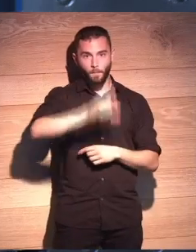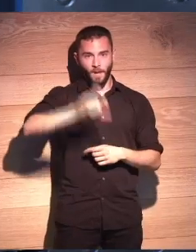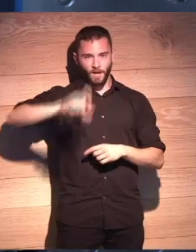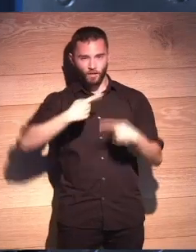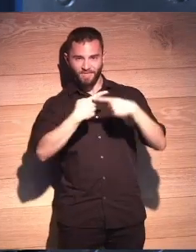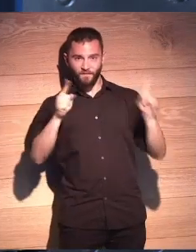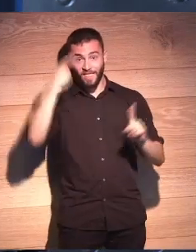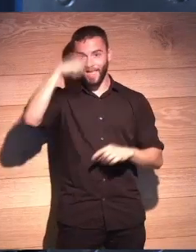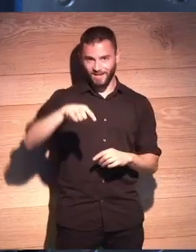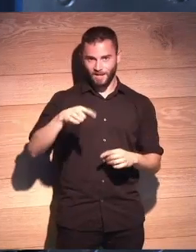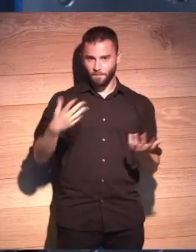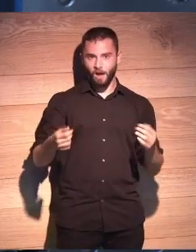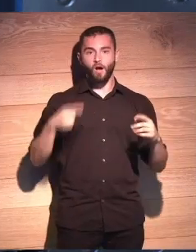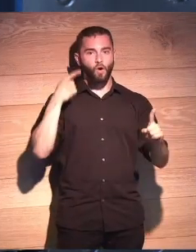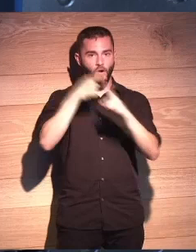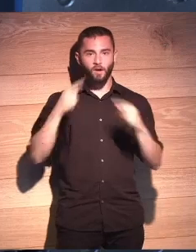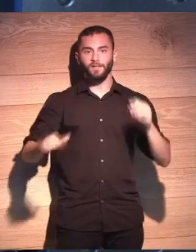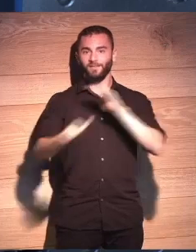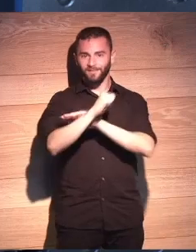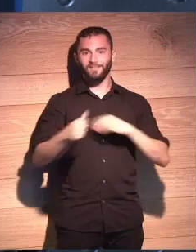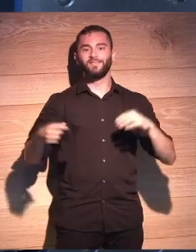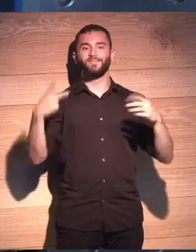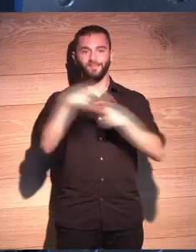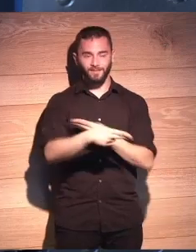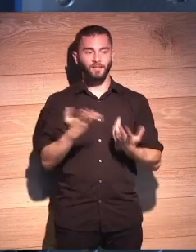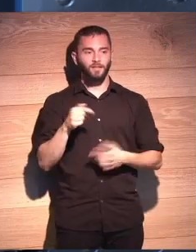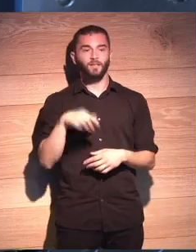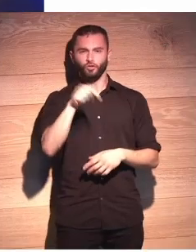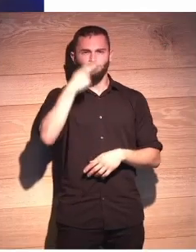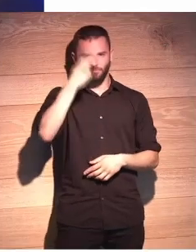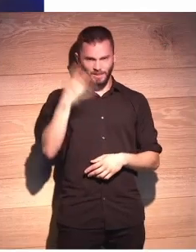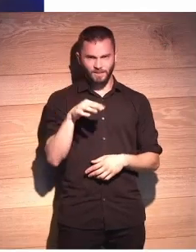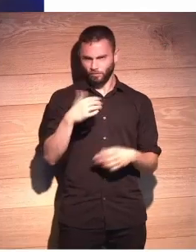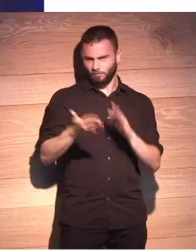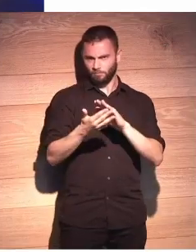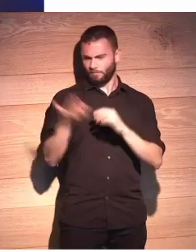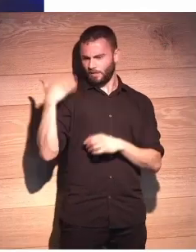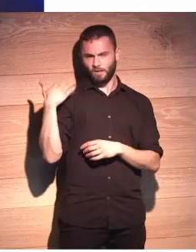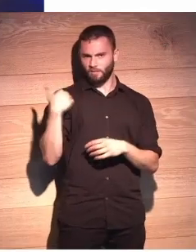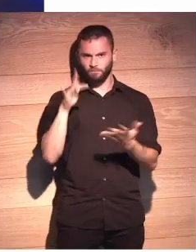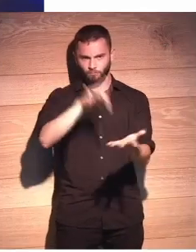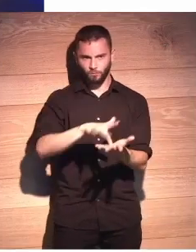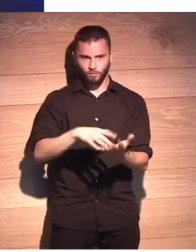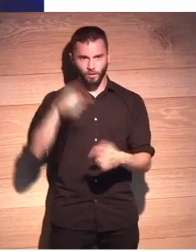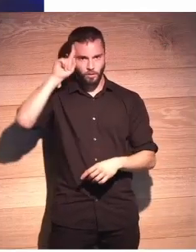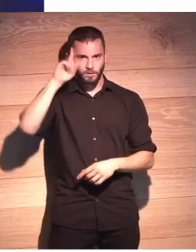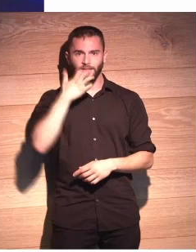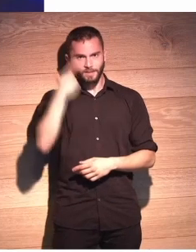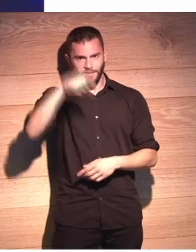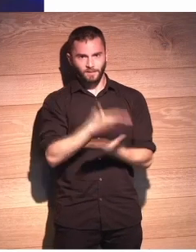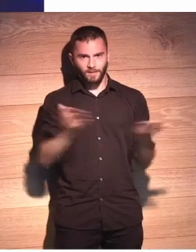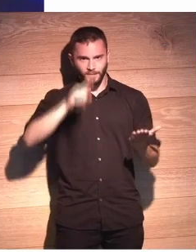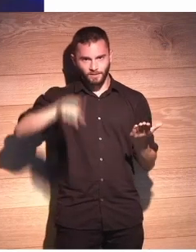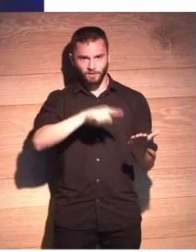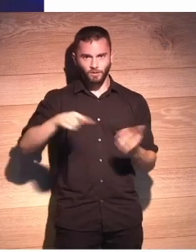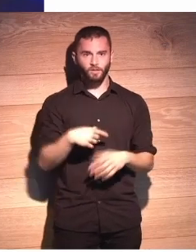con queso. Y ahora, esto sí me parece interesante, esto acaba de pasar, no sé si os habéis enterado, pero fijaros, esta es Nancy Pelosi,